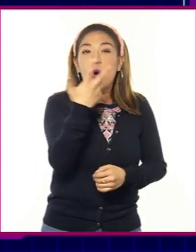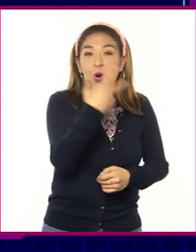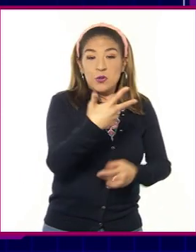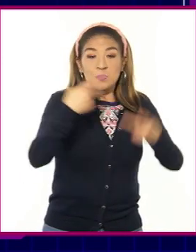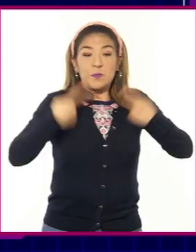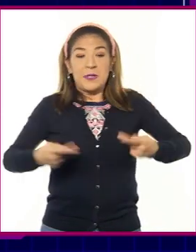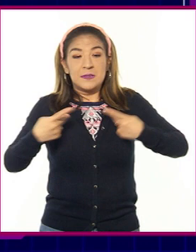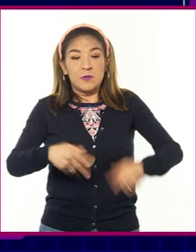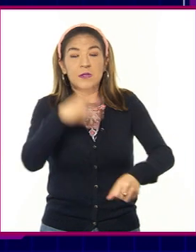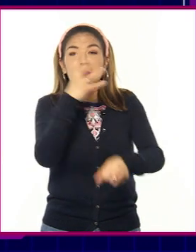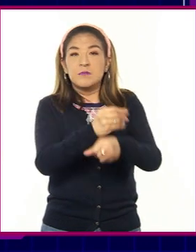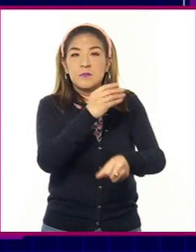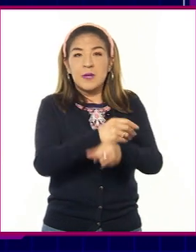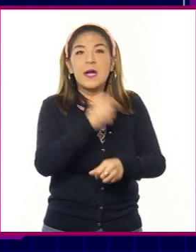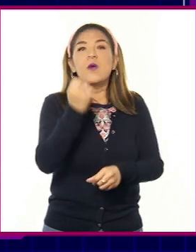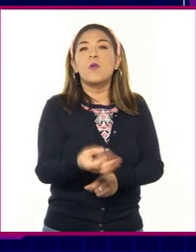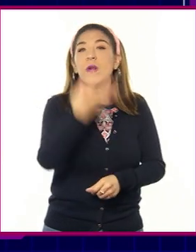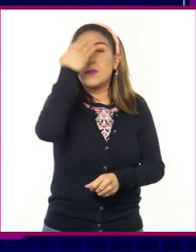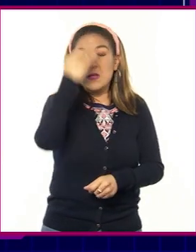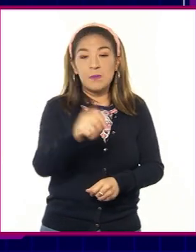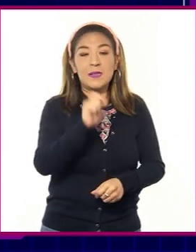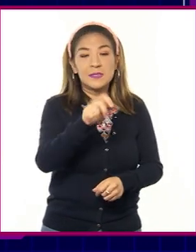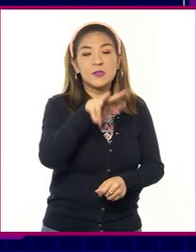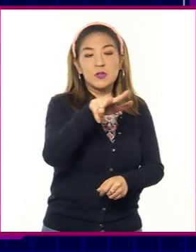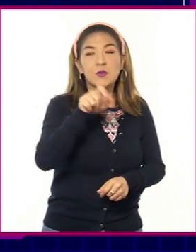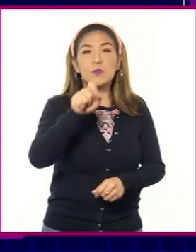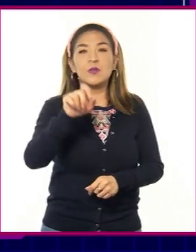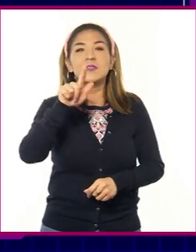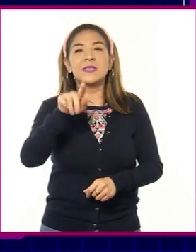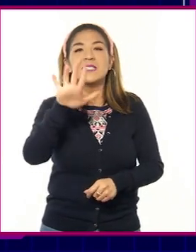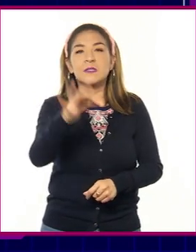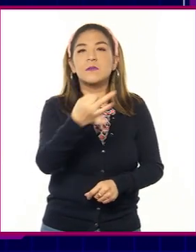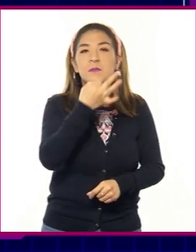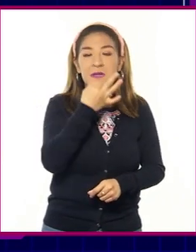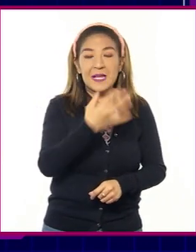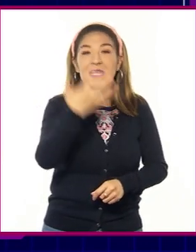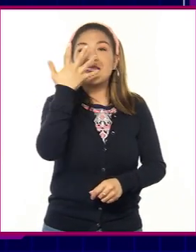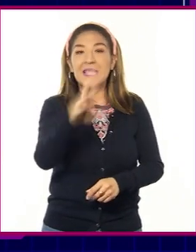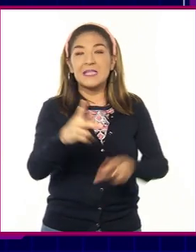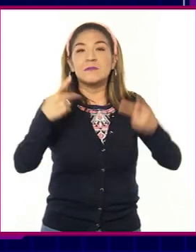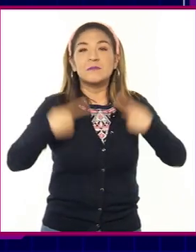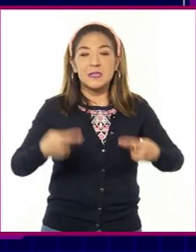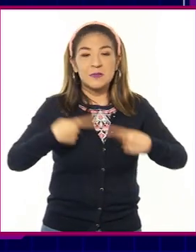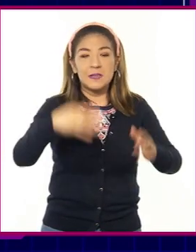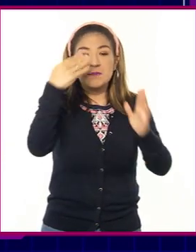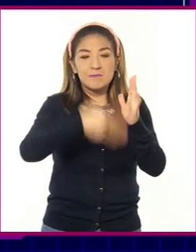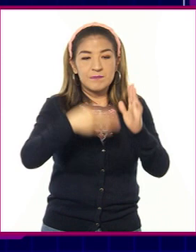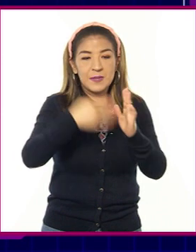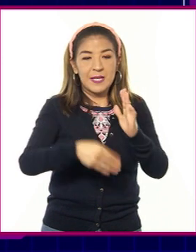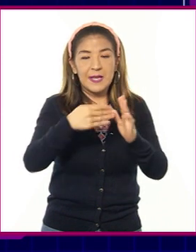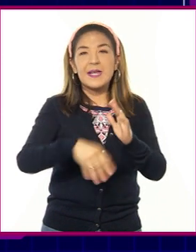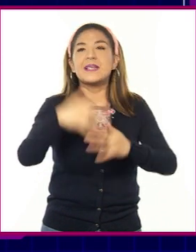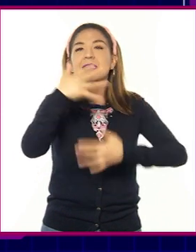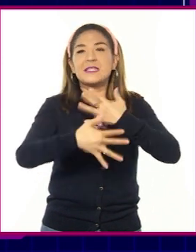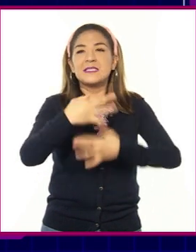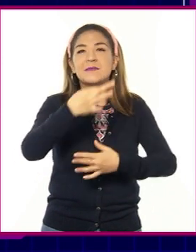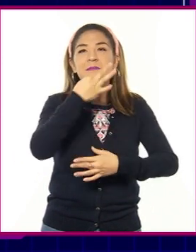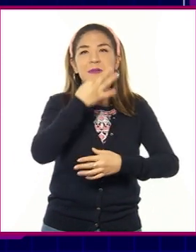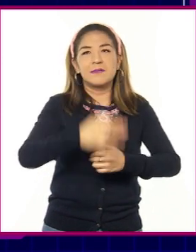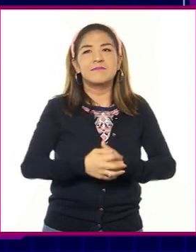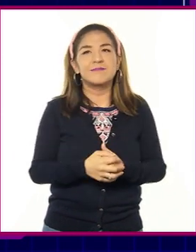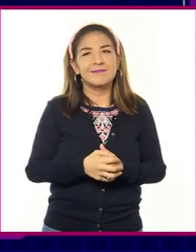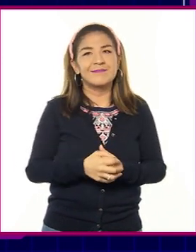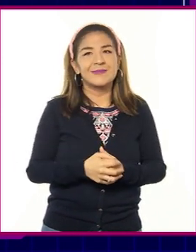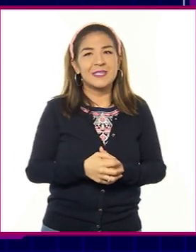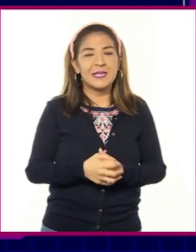en 18.75 minutos. 10 mecánicos realizarían ese trabajo en 15 minutos.